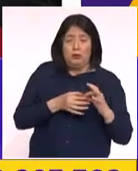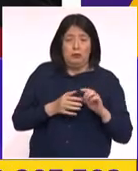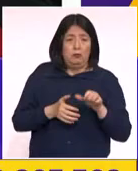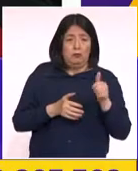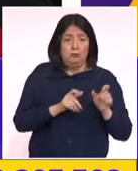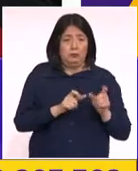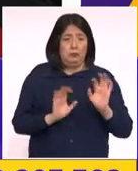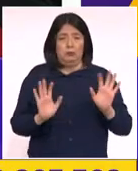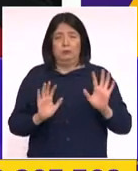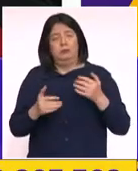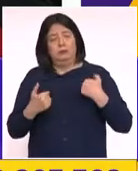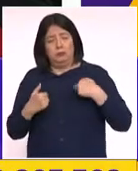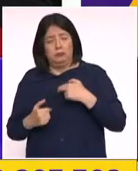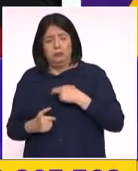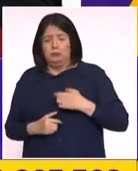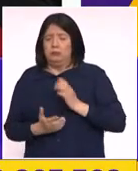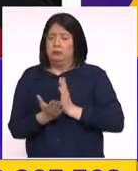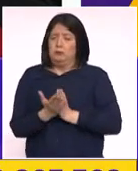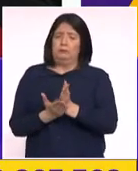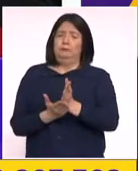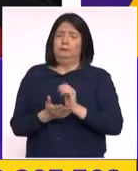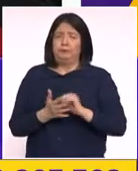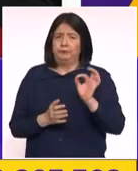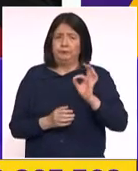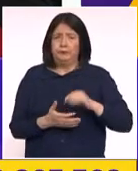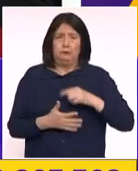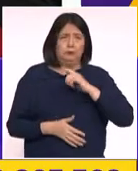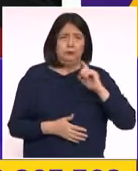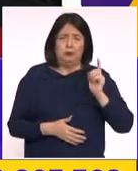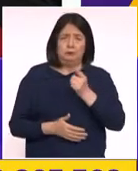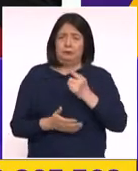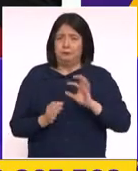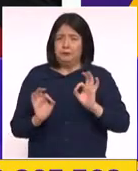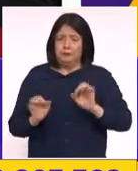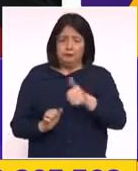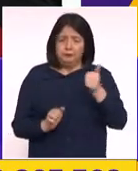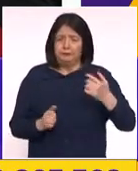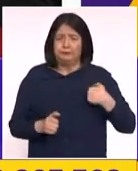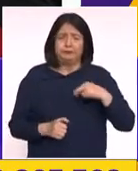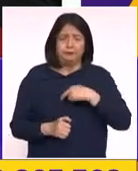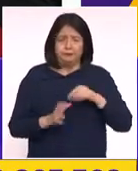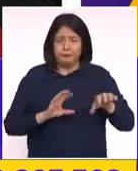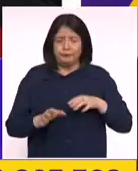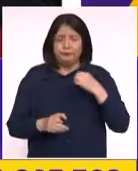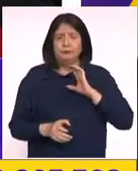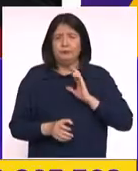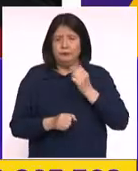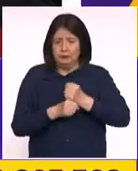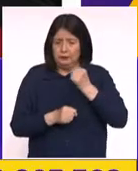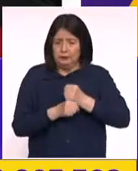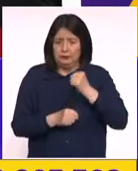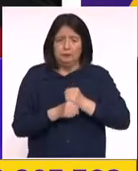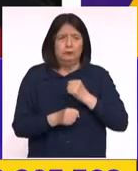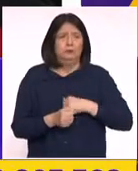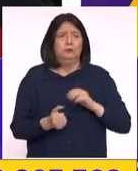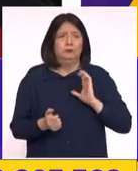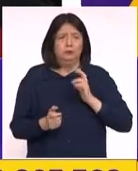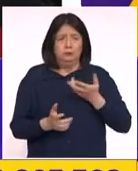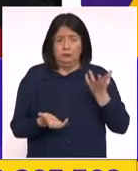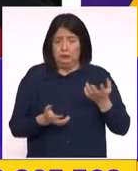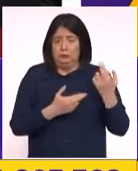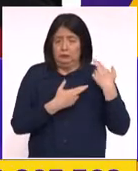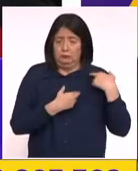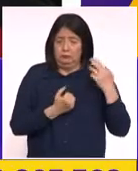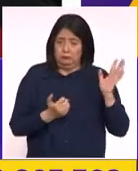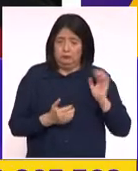tenemos ninguna orden de la parte externa o de nadie. Nosotros cumplimos nuestro trabajo, cumplimos nuestra misión, y